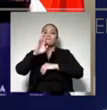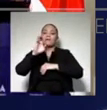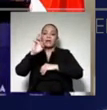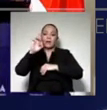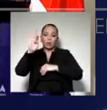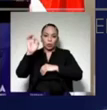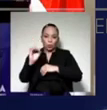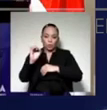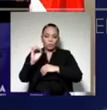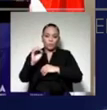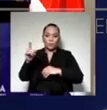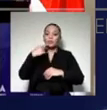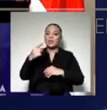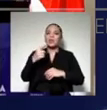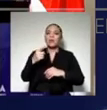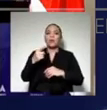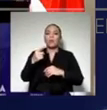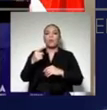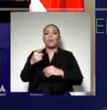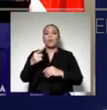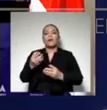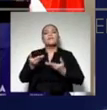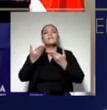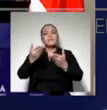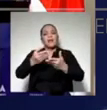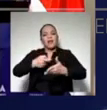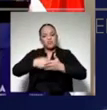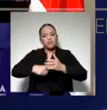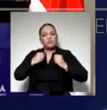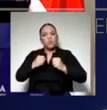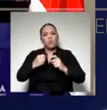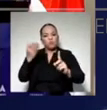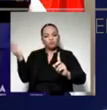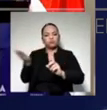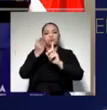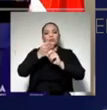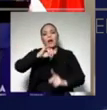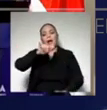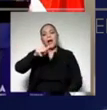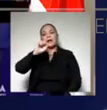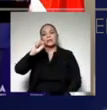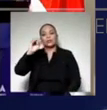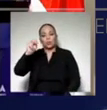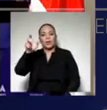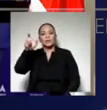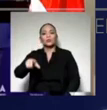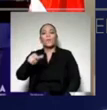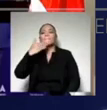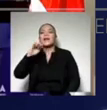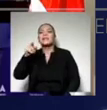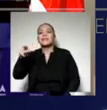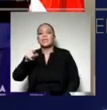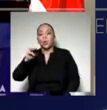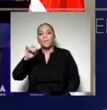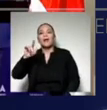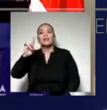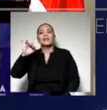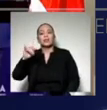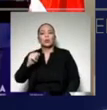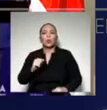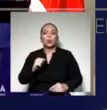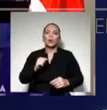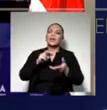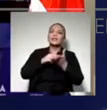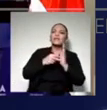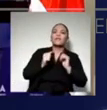dele duro a Jason, refiriéndose a mi colega Jason Ureña, que es un maldito. Quería, por favor, si usted puede precisar qué era lo que usted quería